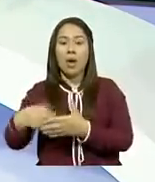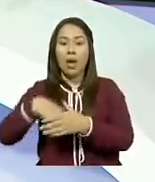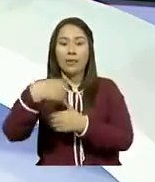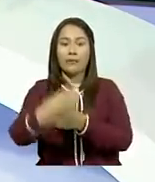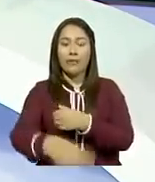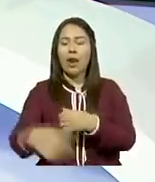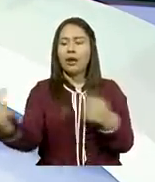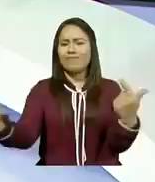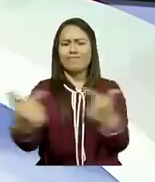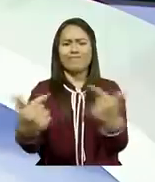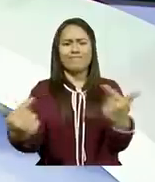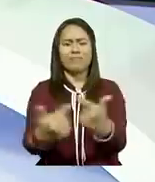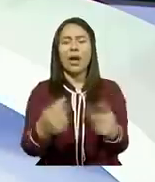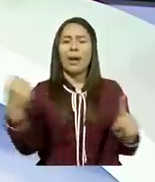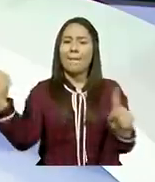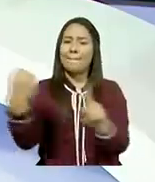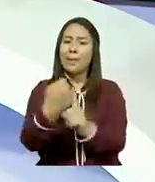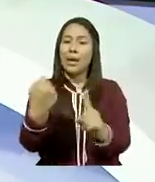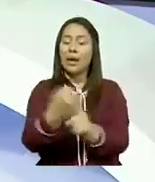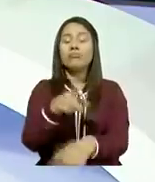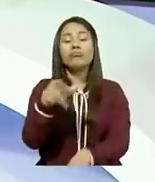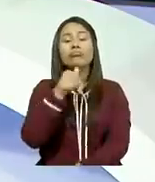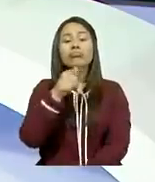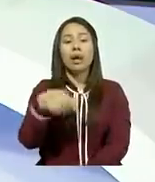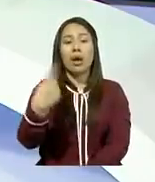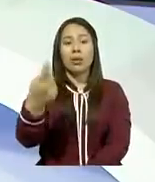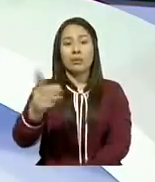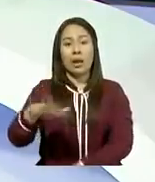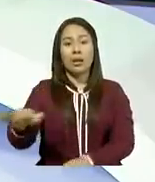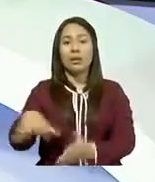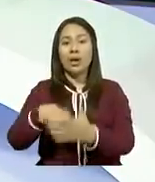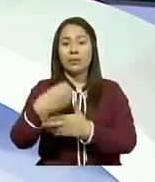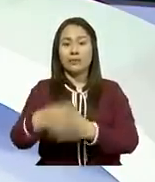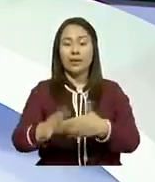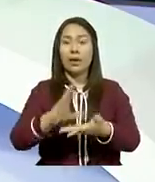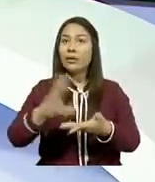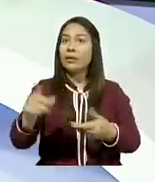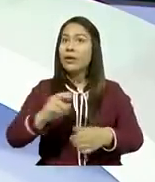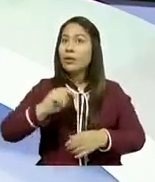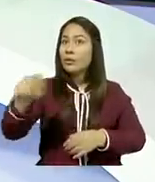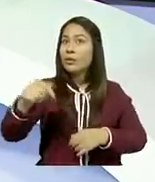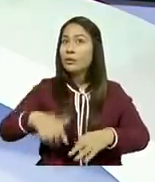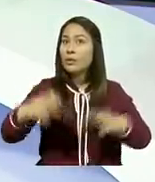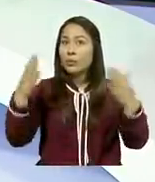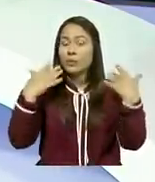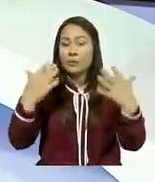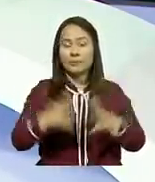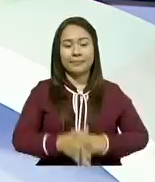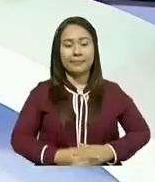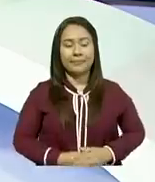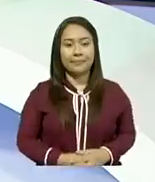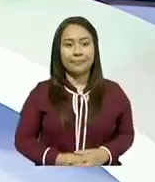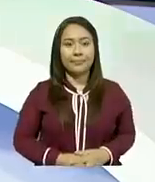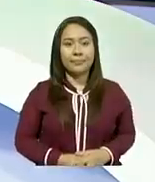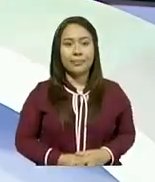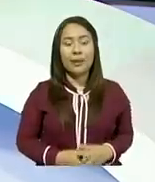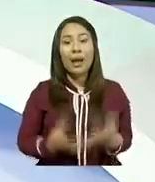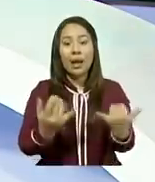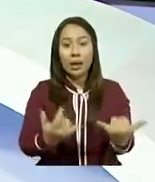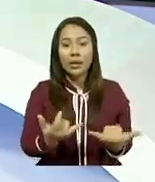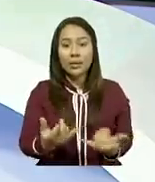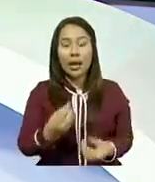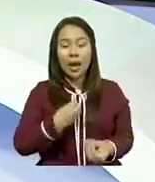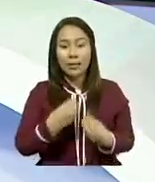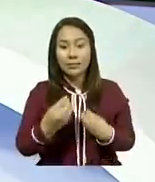otro estudiante en los exteriores de un establecimiento educativo del noroeste de Guayaquil. Al momento, la